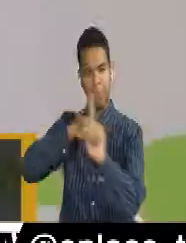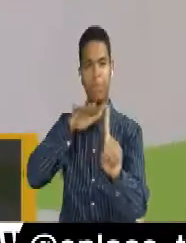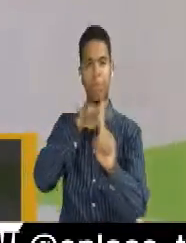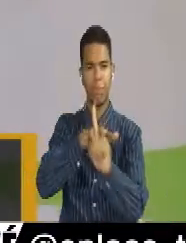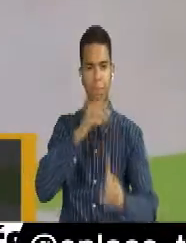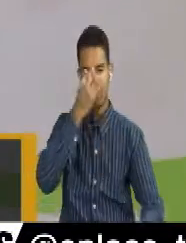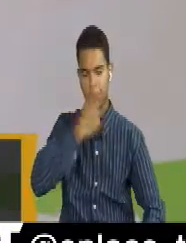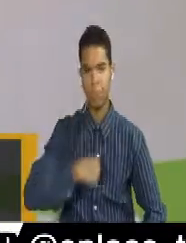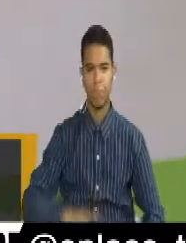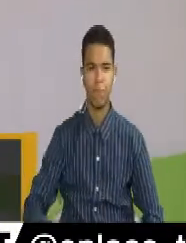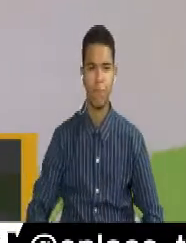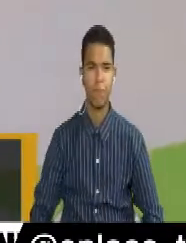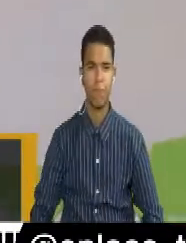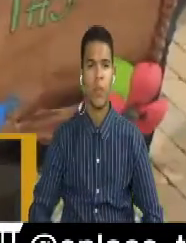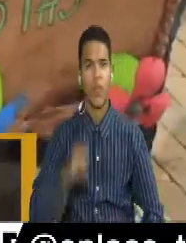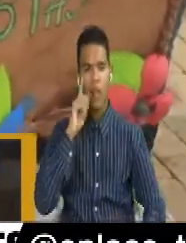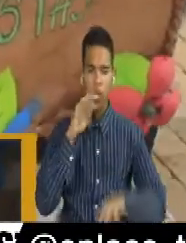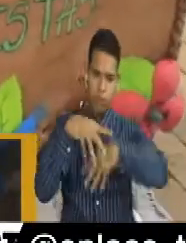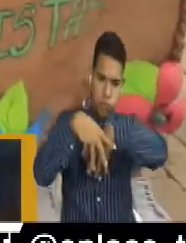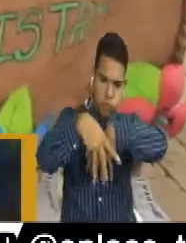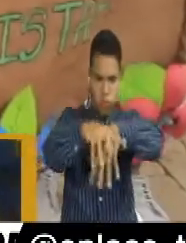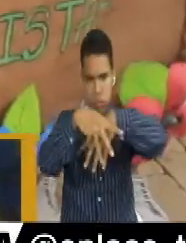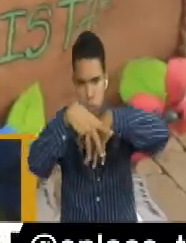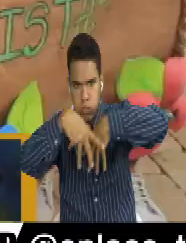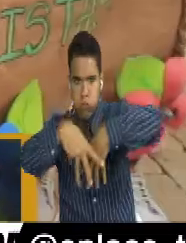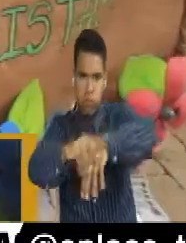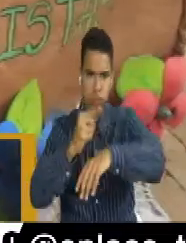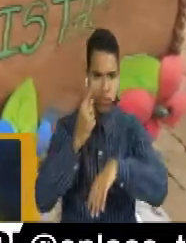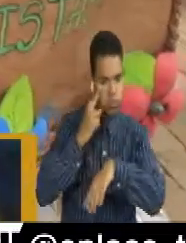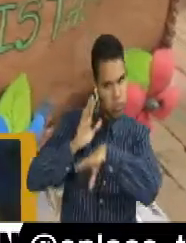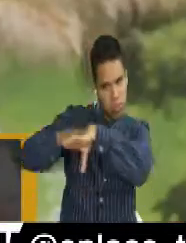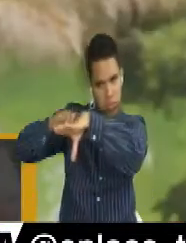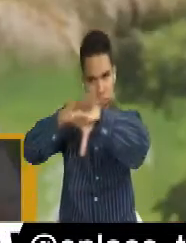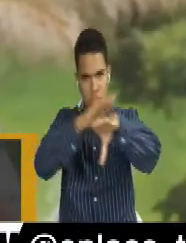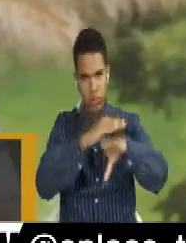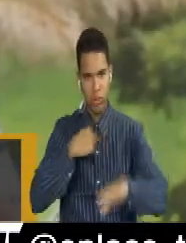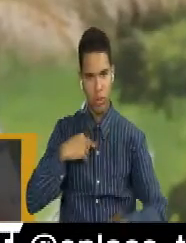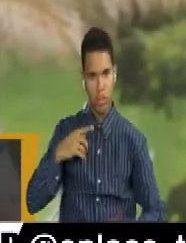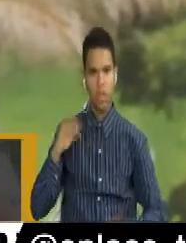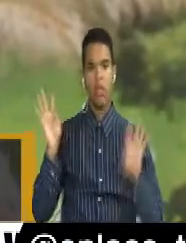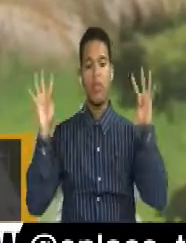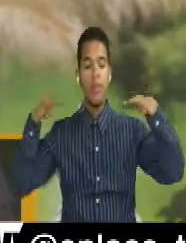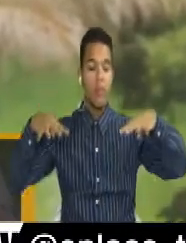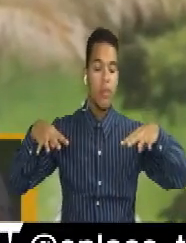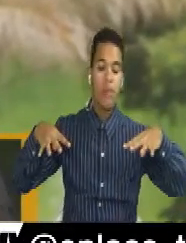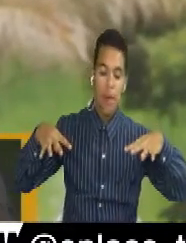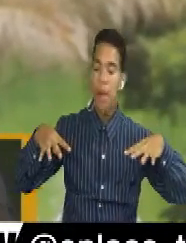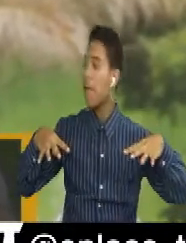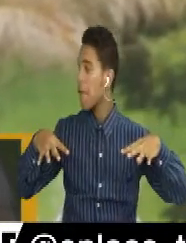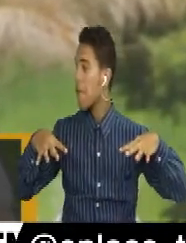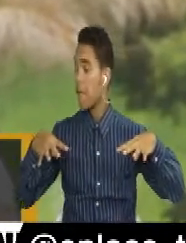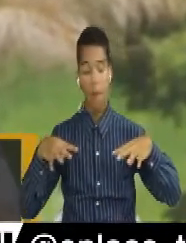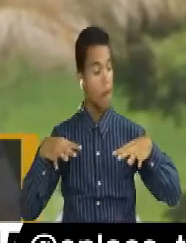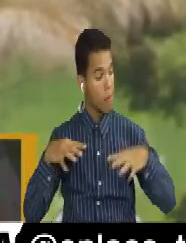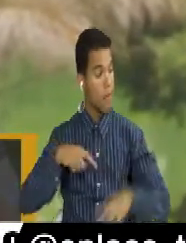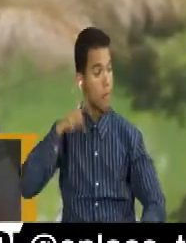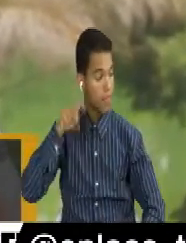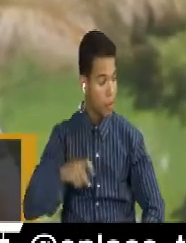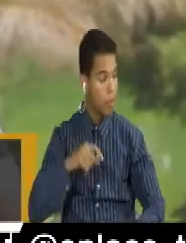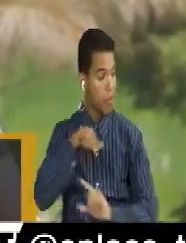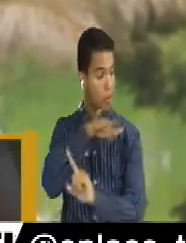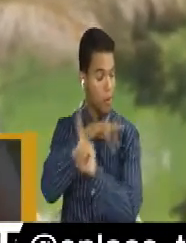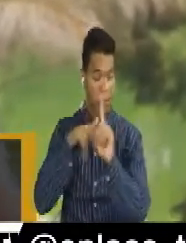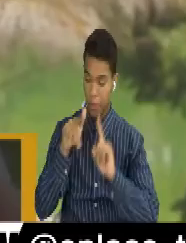de concientizar a la comunidad sobre la importancia de cuidar el medio ambiente. Para esta fecha, todas las instituciones en conjunto,